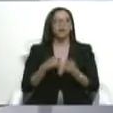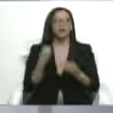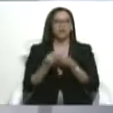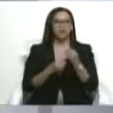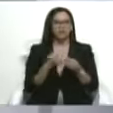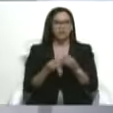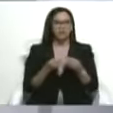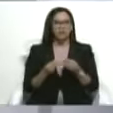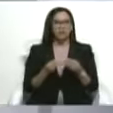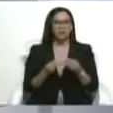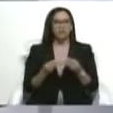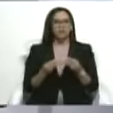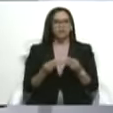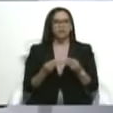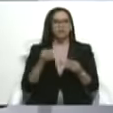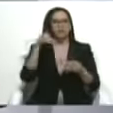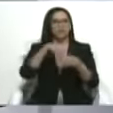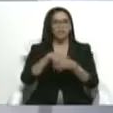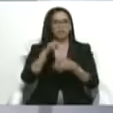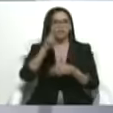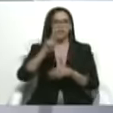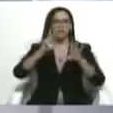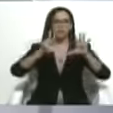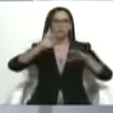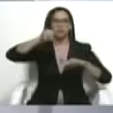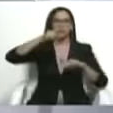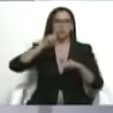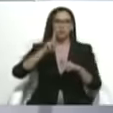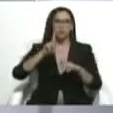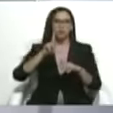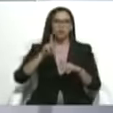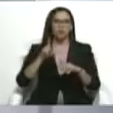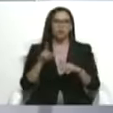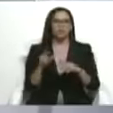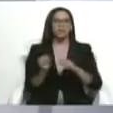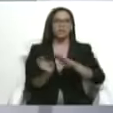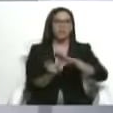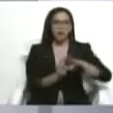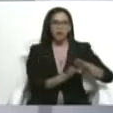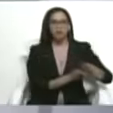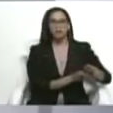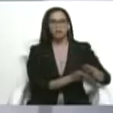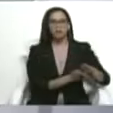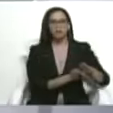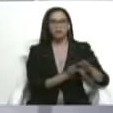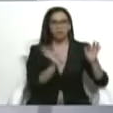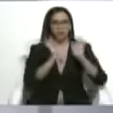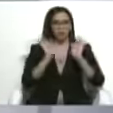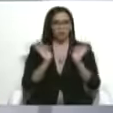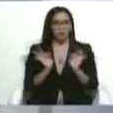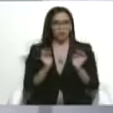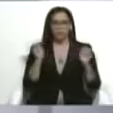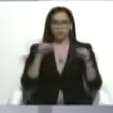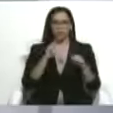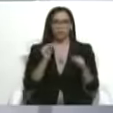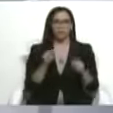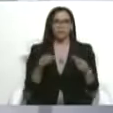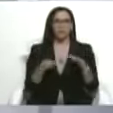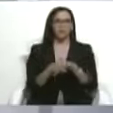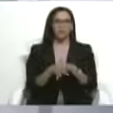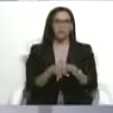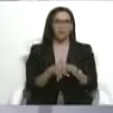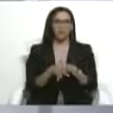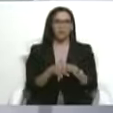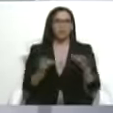implicaría la elección del 28 de julio y dejar a un lado, yo diría de manera unánime, aquí ya no es que una minoría, no,